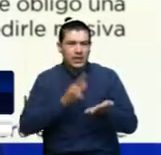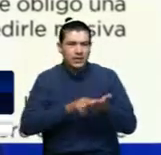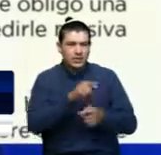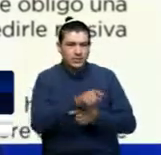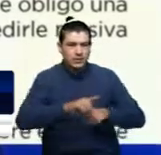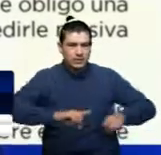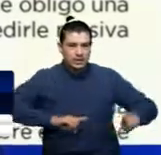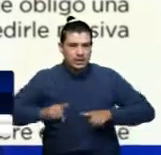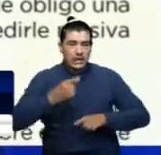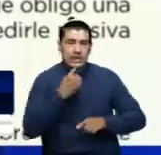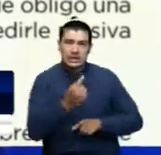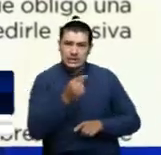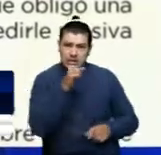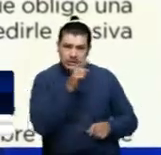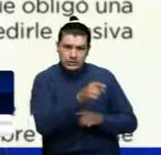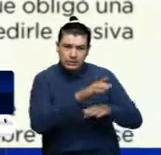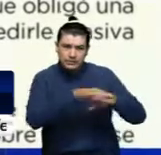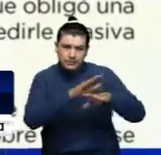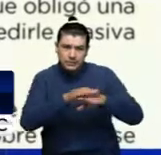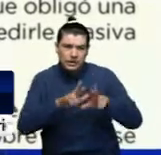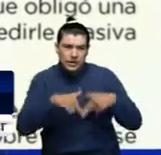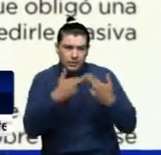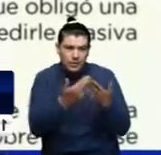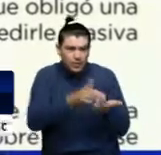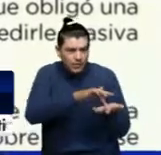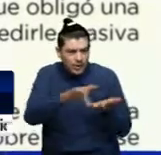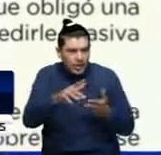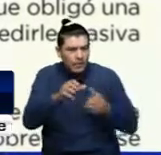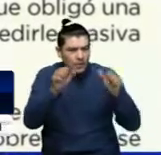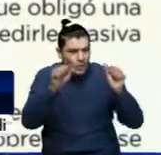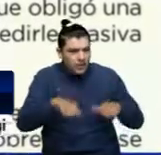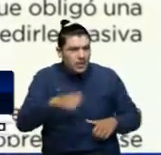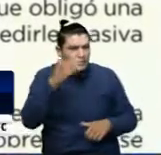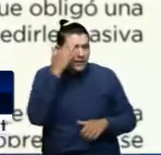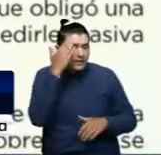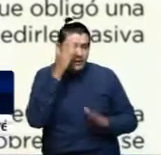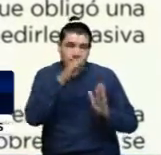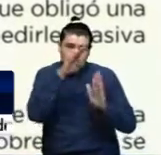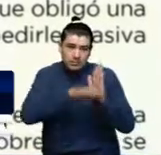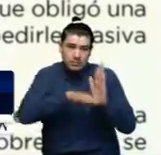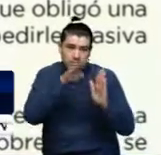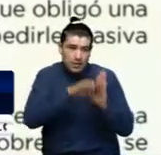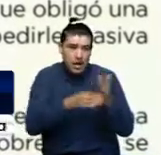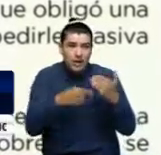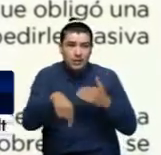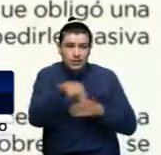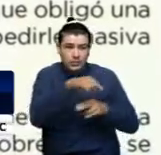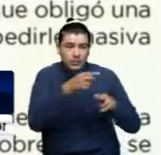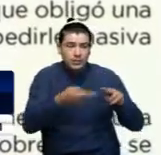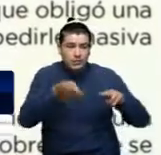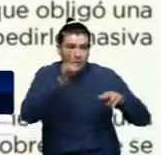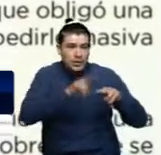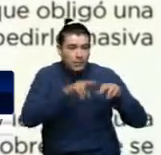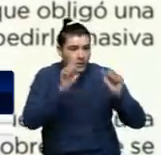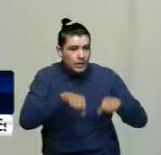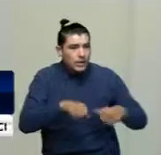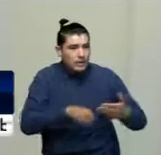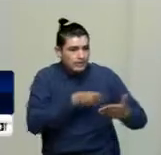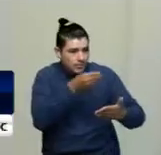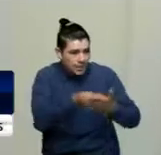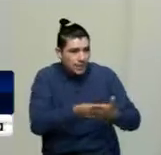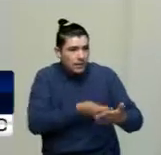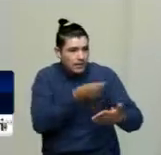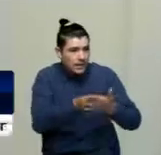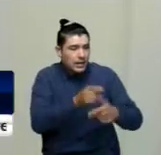administración considera que convocará a sesiones extras para duplicar los descuentos vigentes y ampliar el plazo para pagar